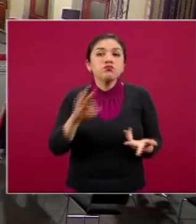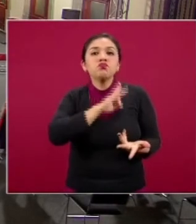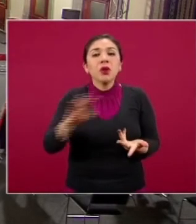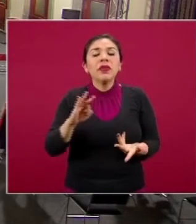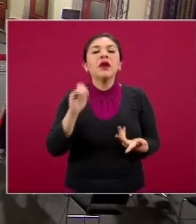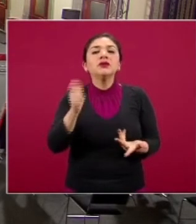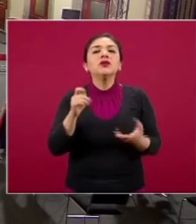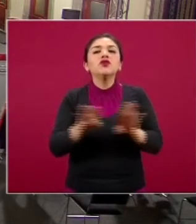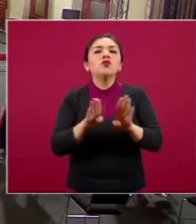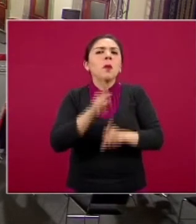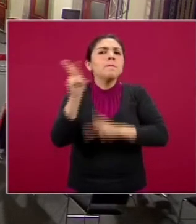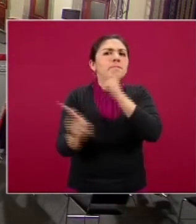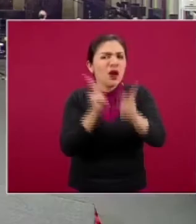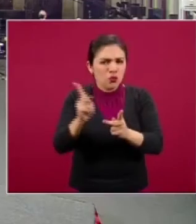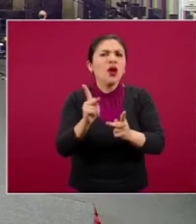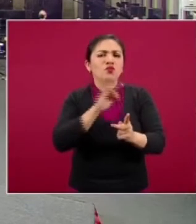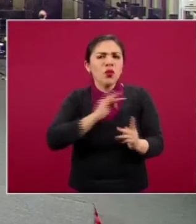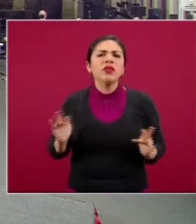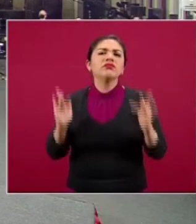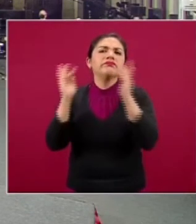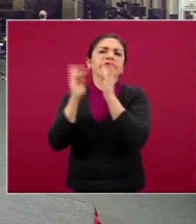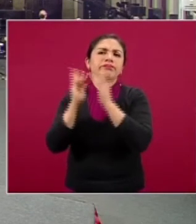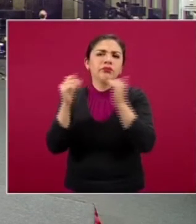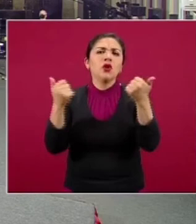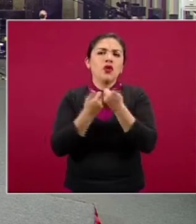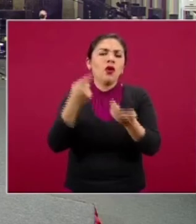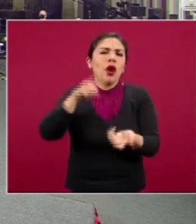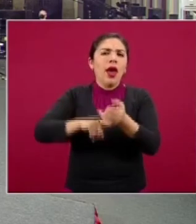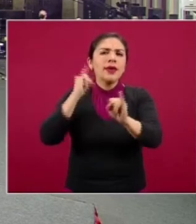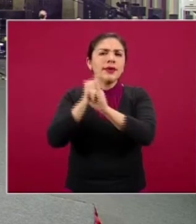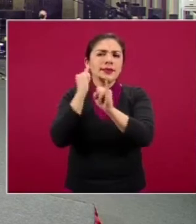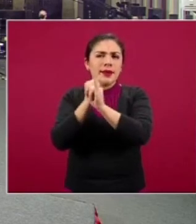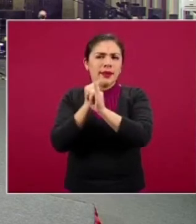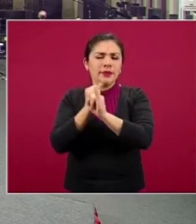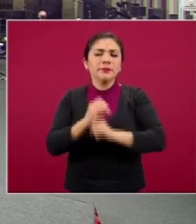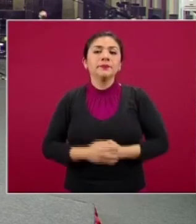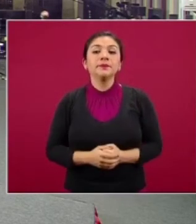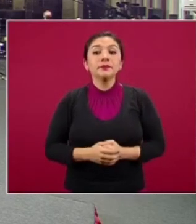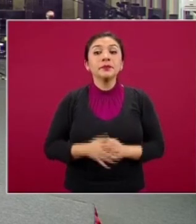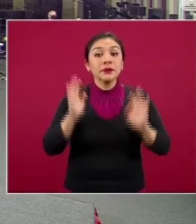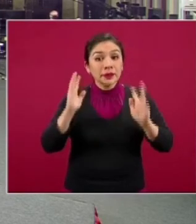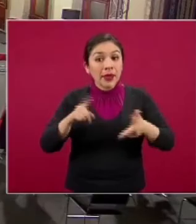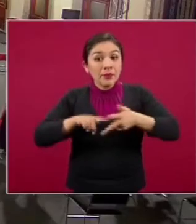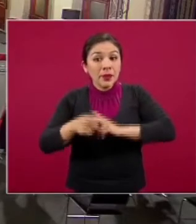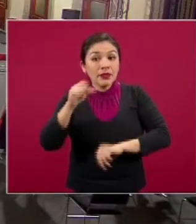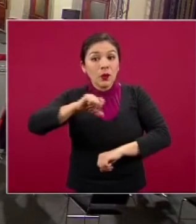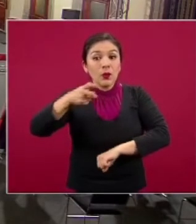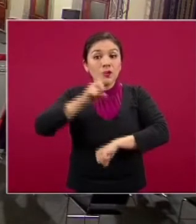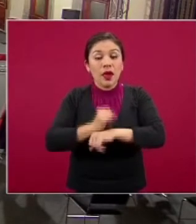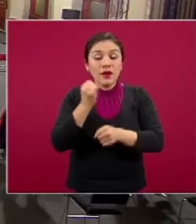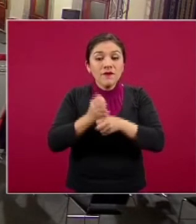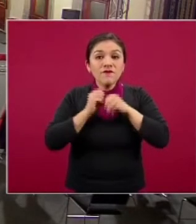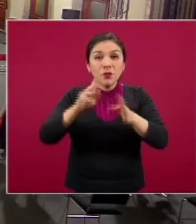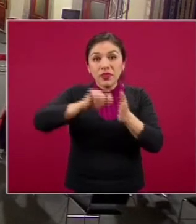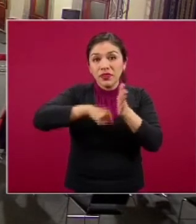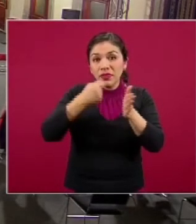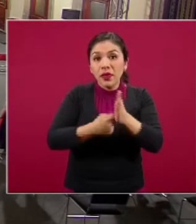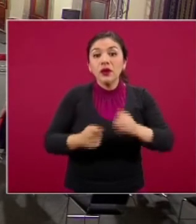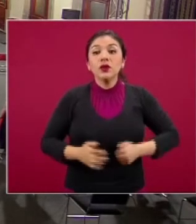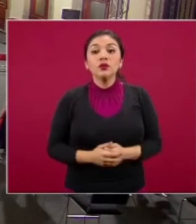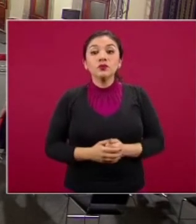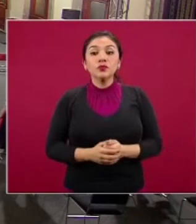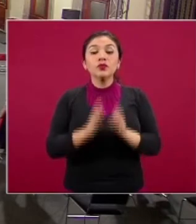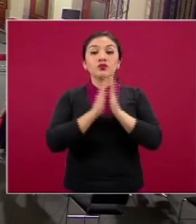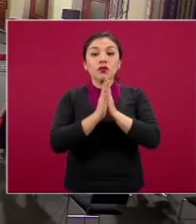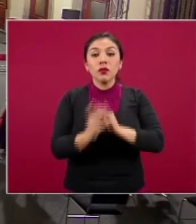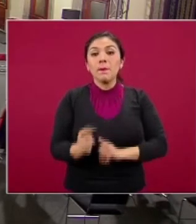sus preguntas canalizadas a través de la liga de internet. Vamos a empezar entonces con el informe técnico. Si me